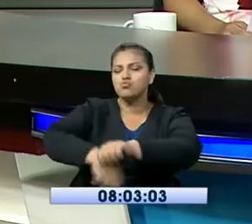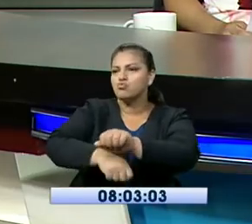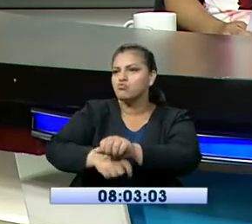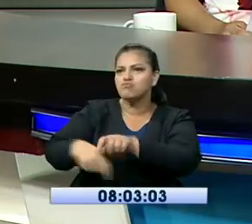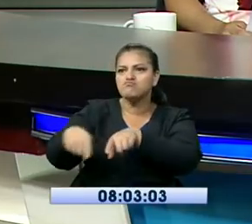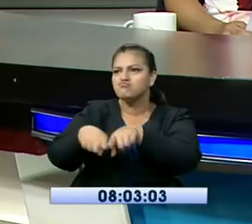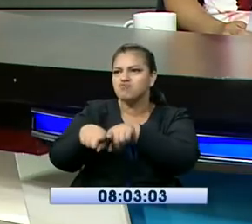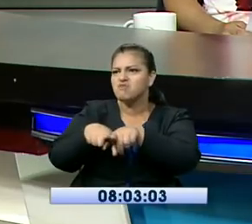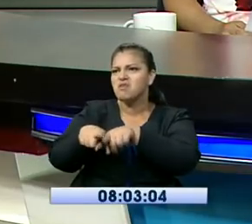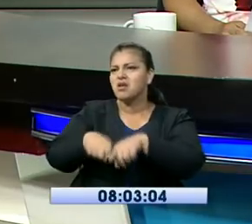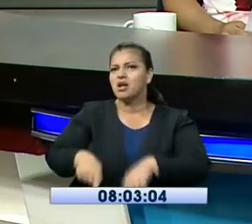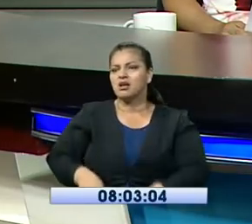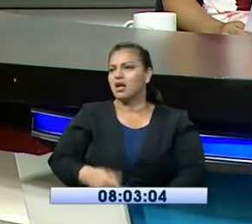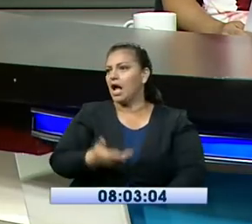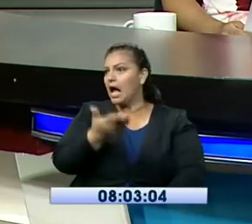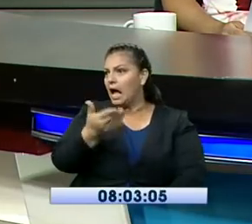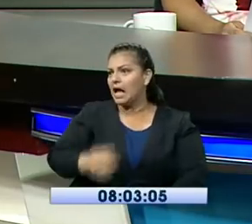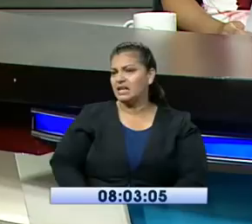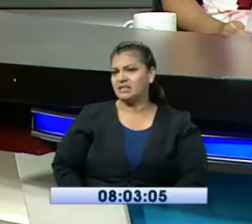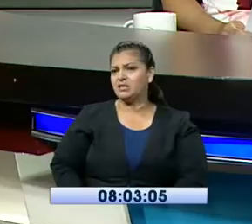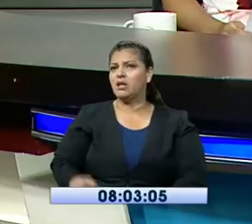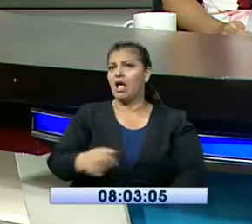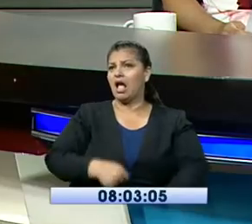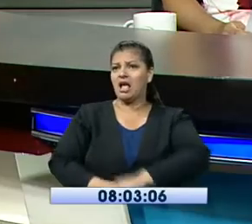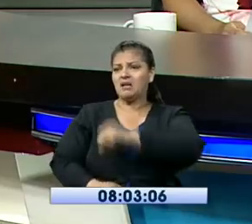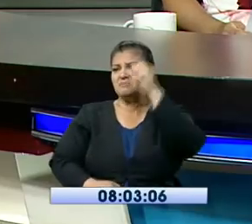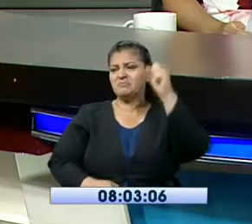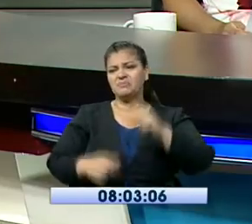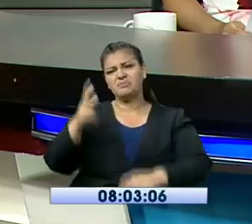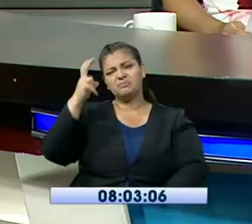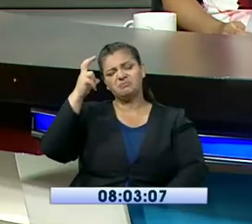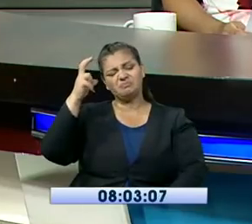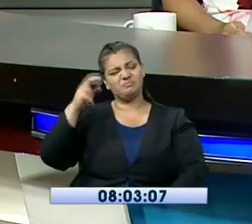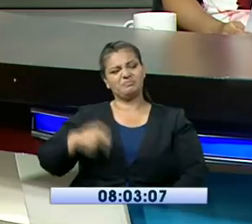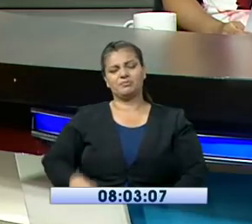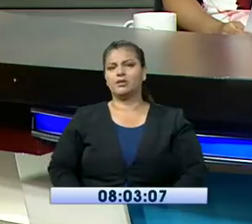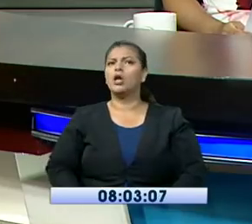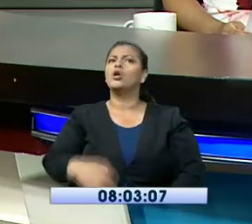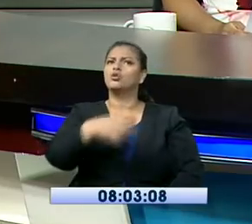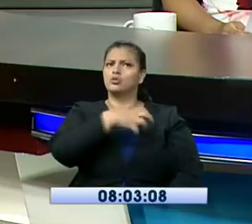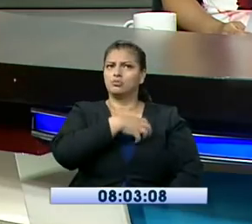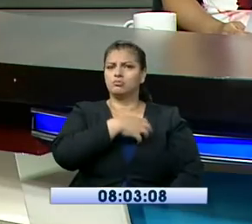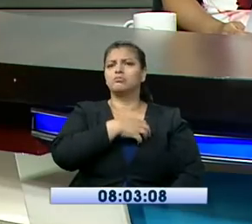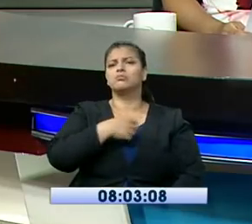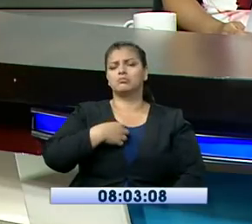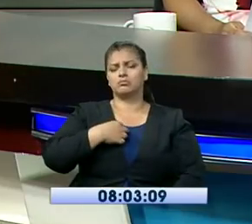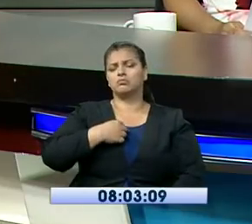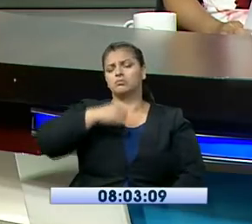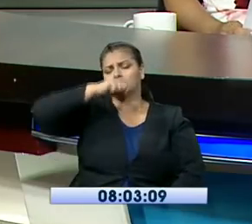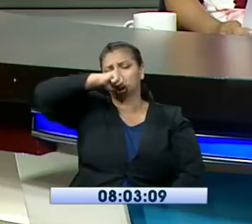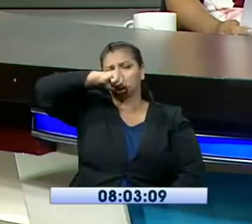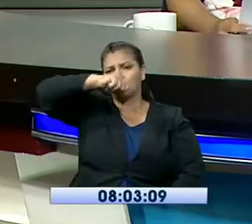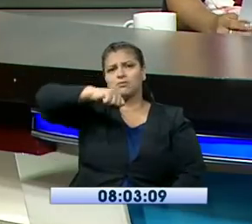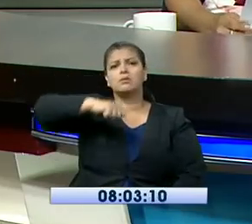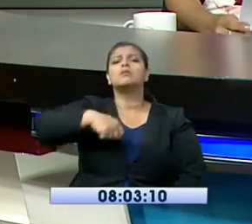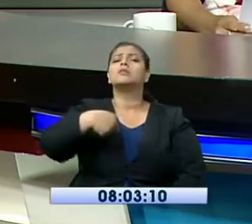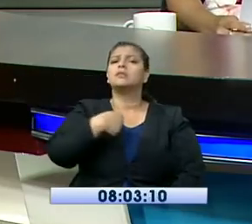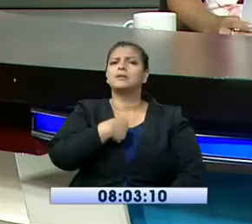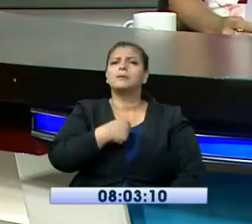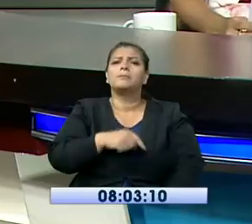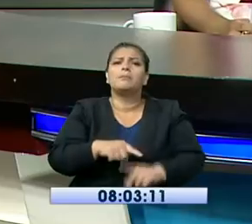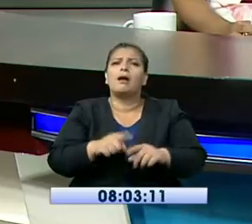yo soy peronista que quiero el equipo lo respeto el equipo pero que me dé cuenta de la circunstancia me doy cuenta las cosas cómo está eso es